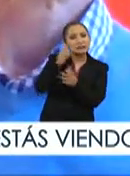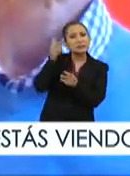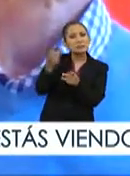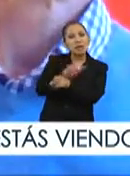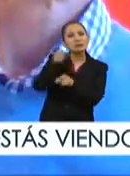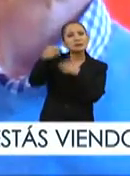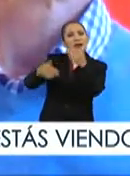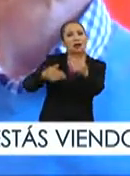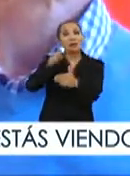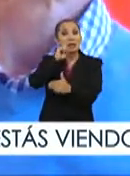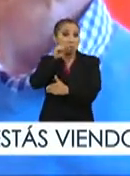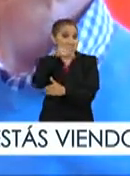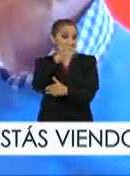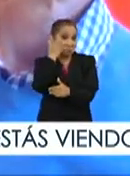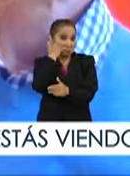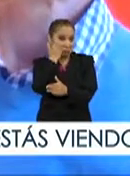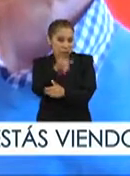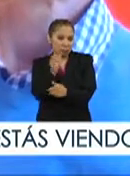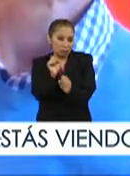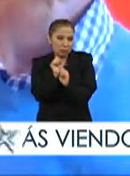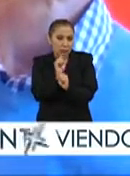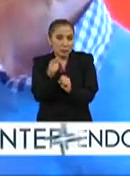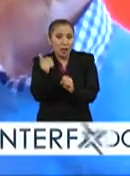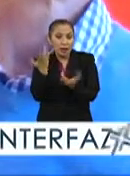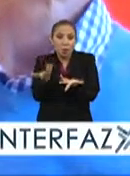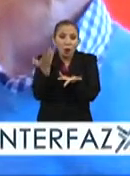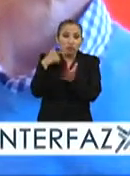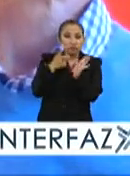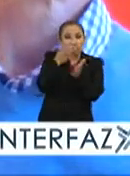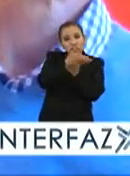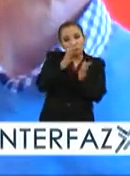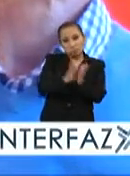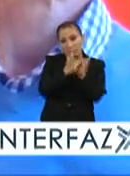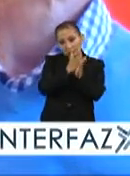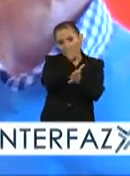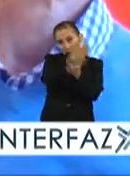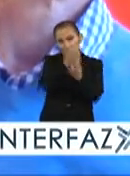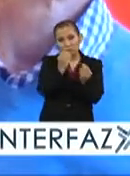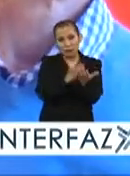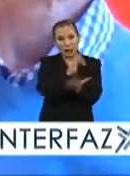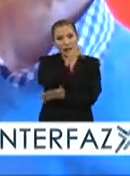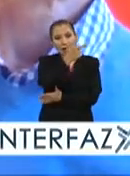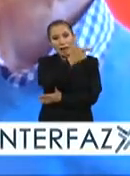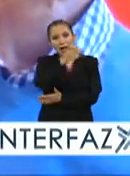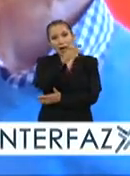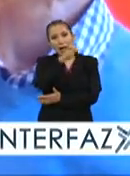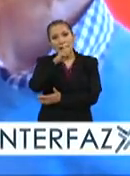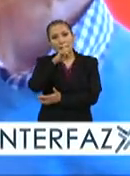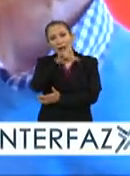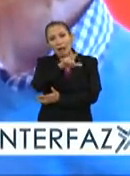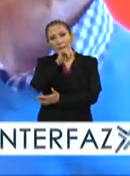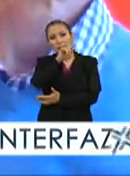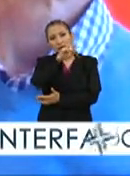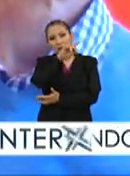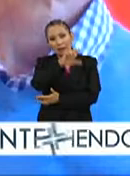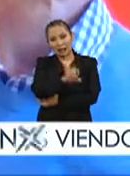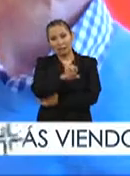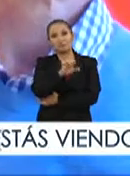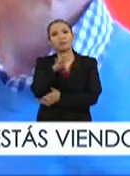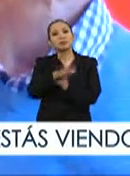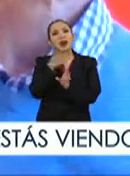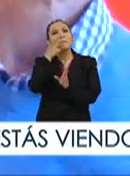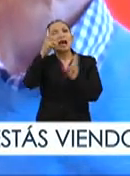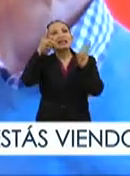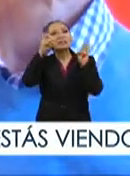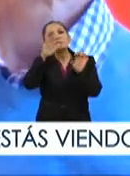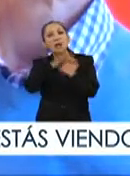lo consideran también, ¿por qué no postular para participar? Le agradecemos muchísimo, Gabriel Porcile, por habernos pues